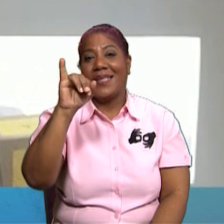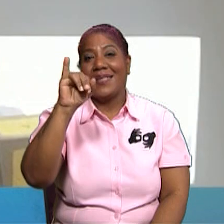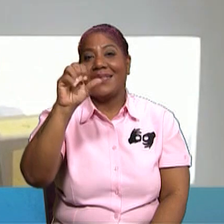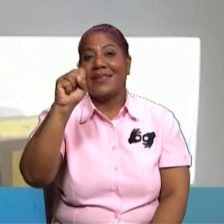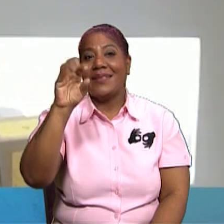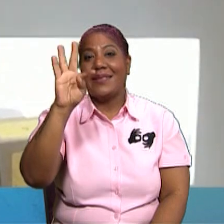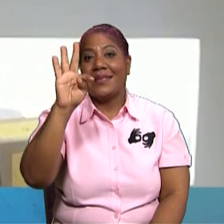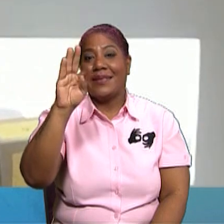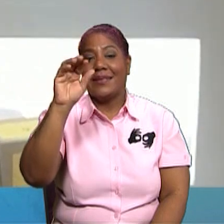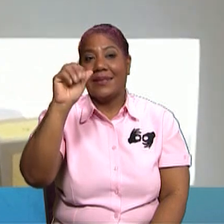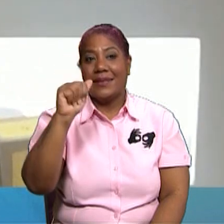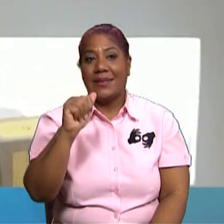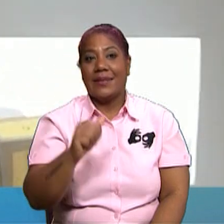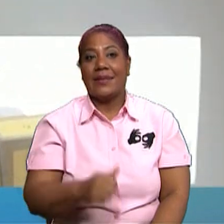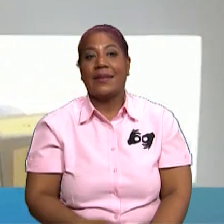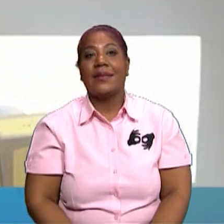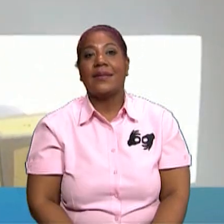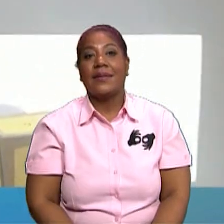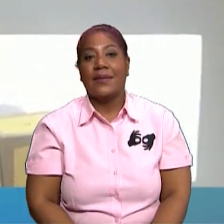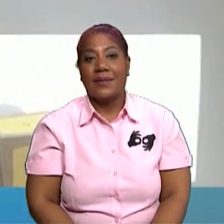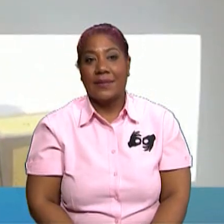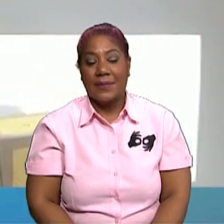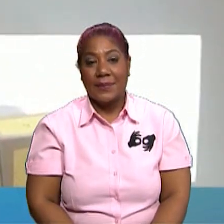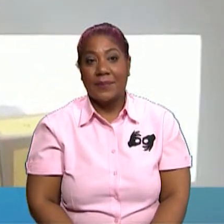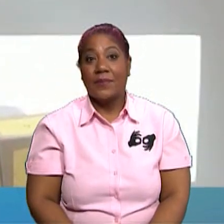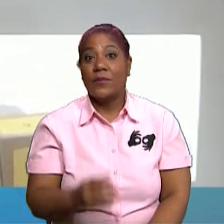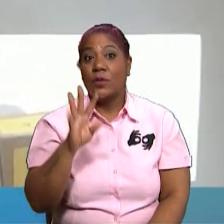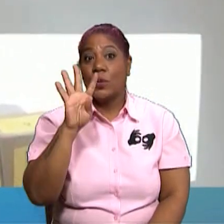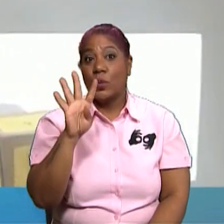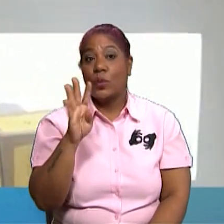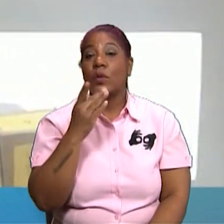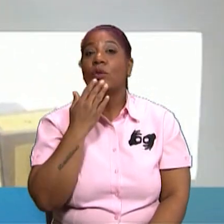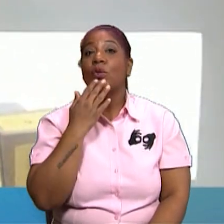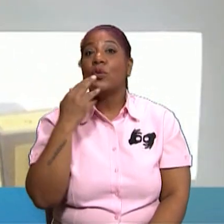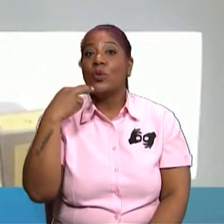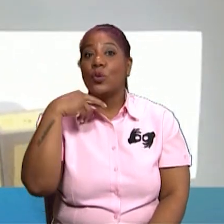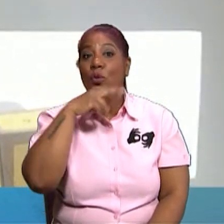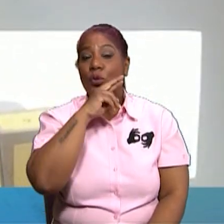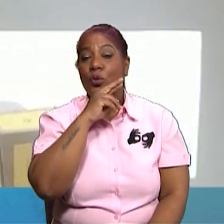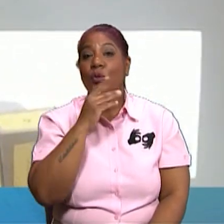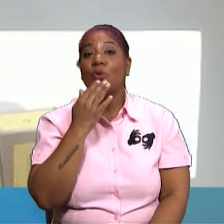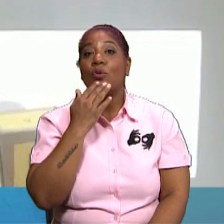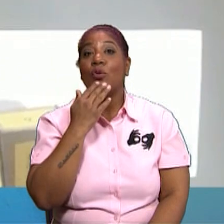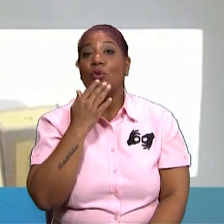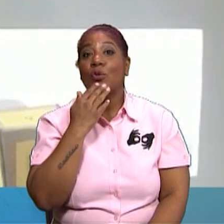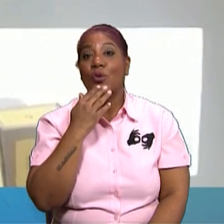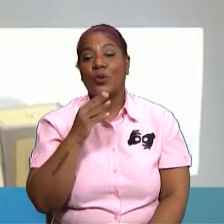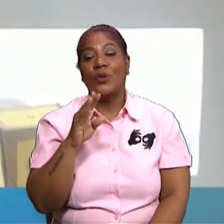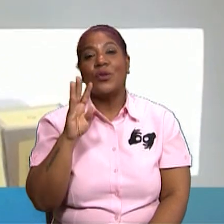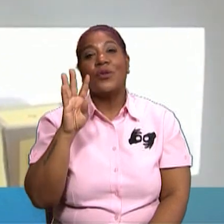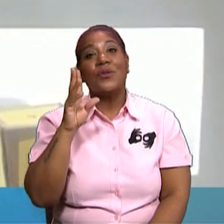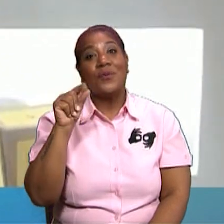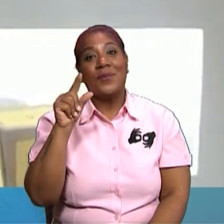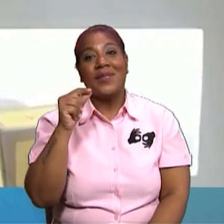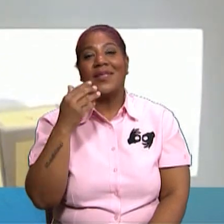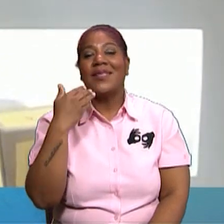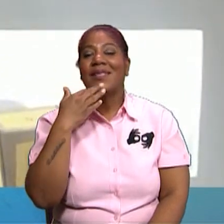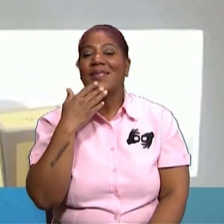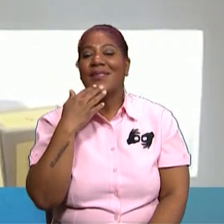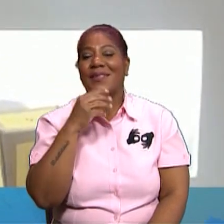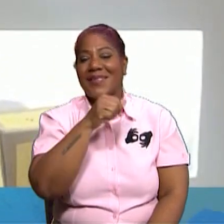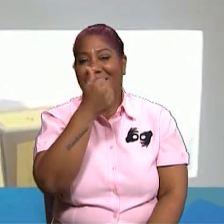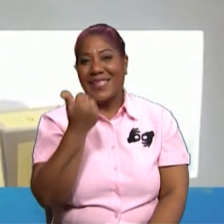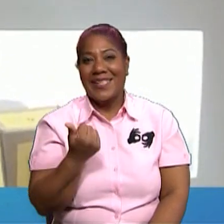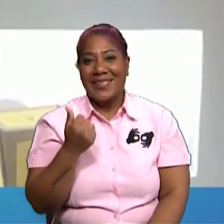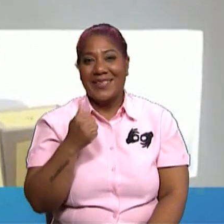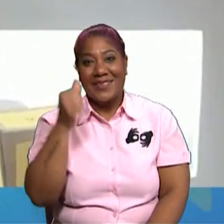color azul, 4 de color rojo y 4 de color verde. Recuerda, conéctate